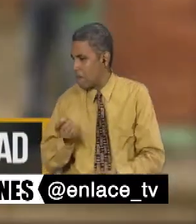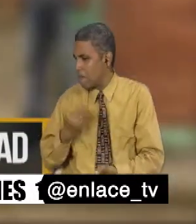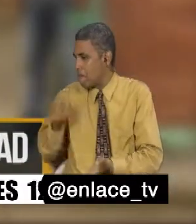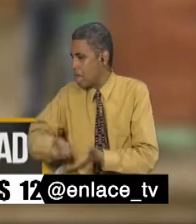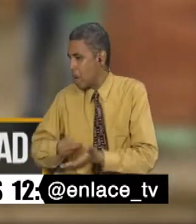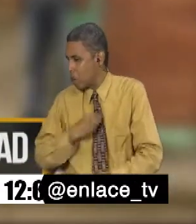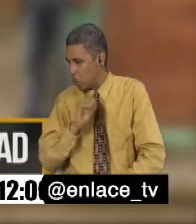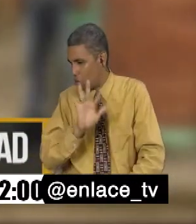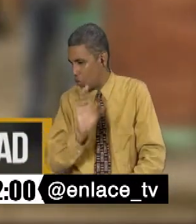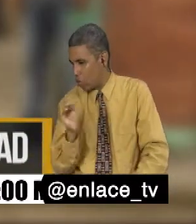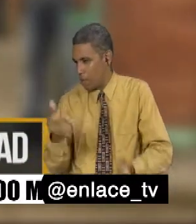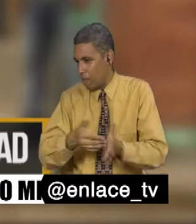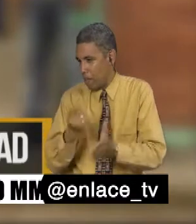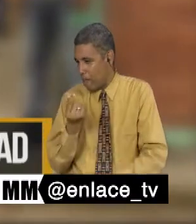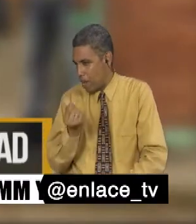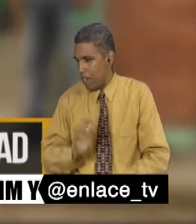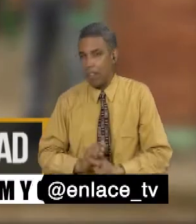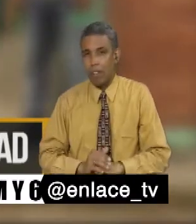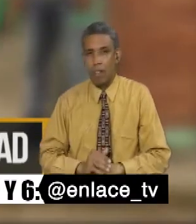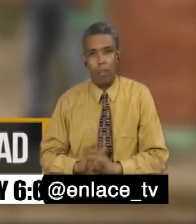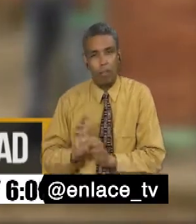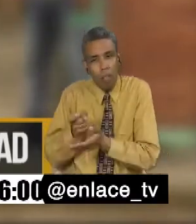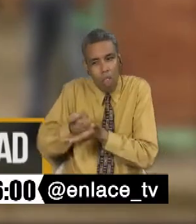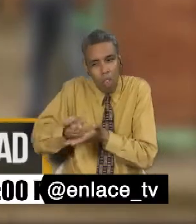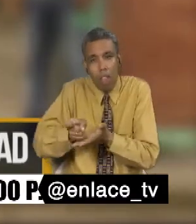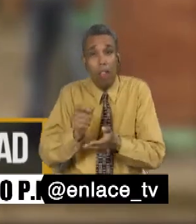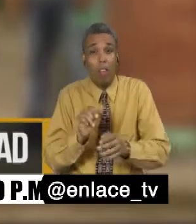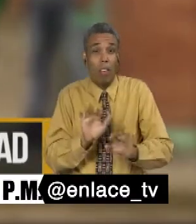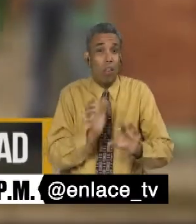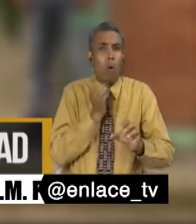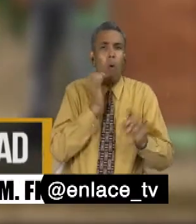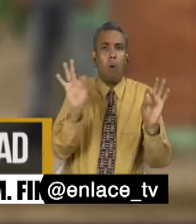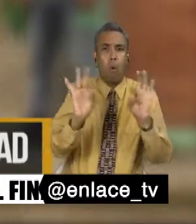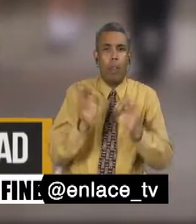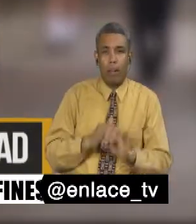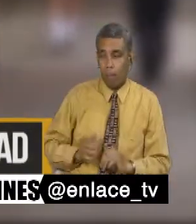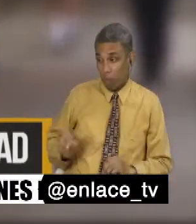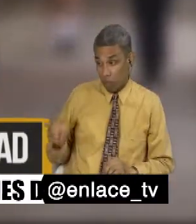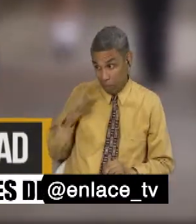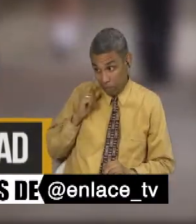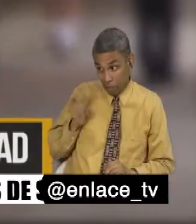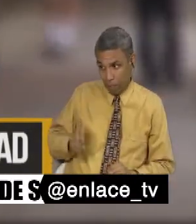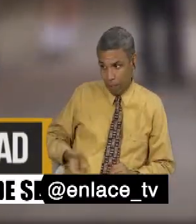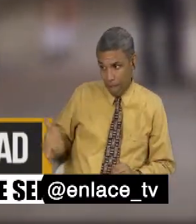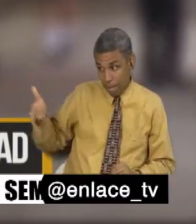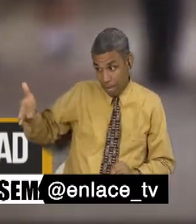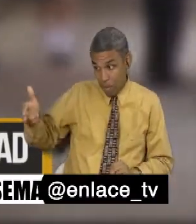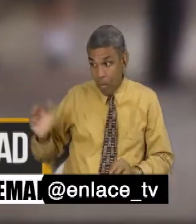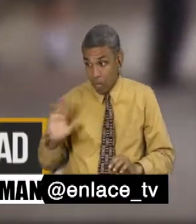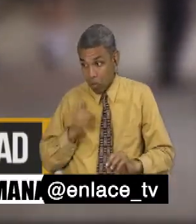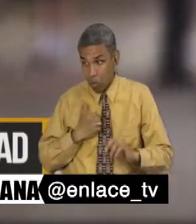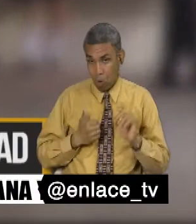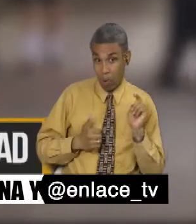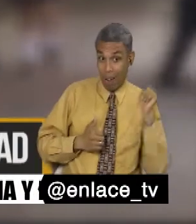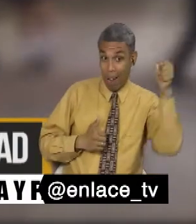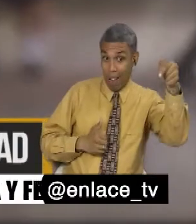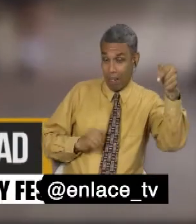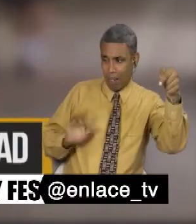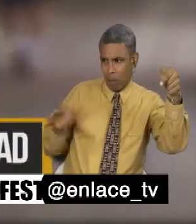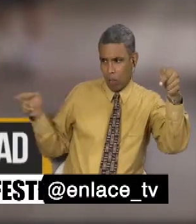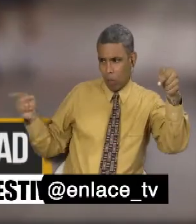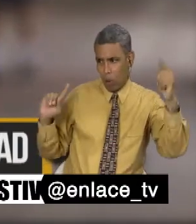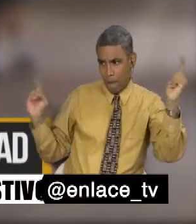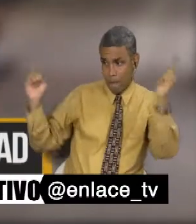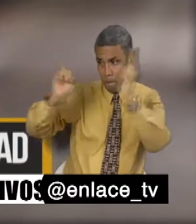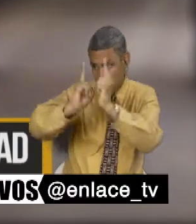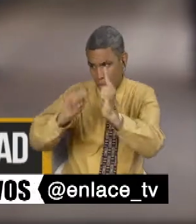estos niños adelantarían trabajos como de llevar un arma para cometer un acto sicarial, hasta para vender y comercializar droga en colegios y sectores